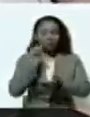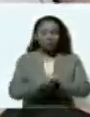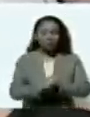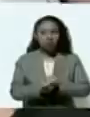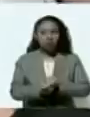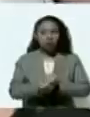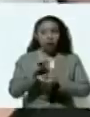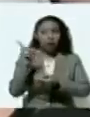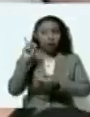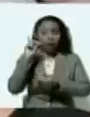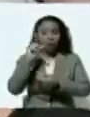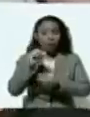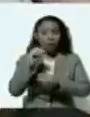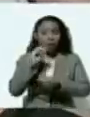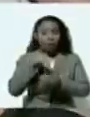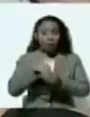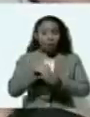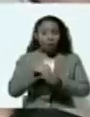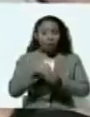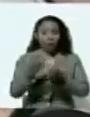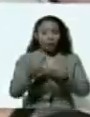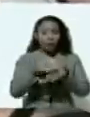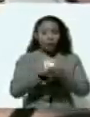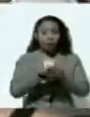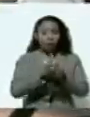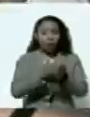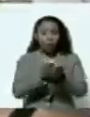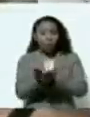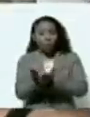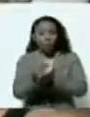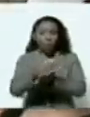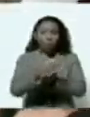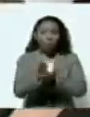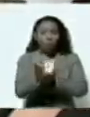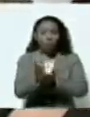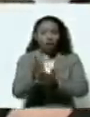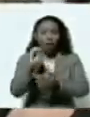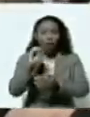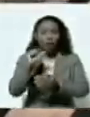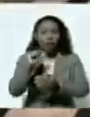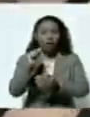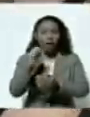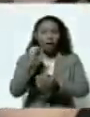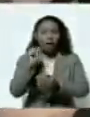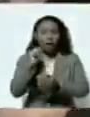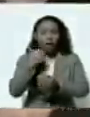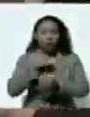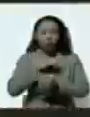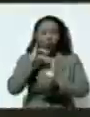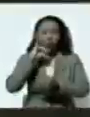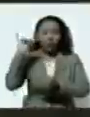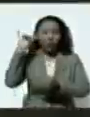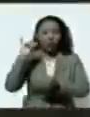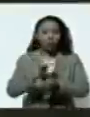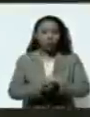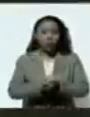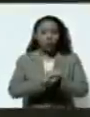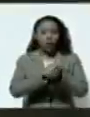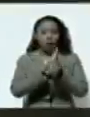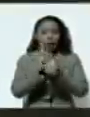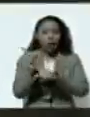el que también estuvo involucrado en el desvío de los fondos de la USAID, que nosotros denunciamos. Es el